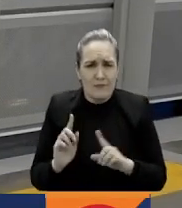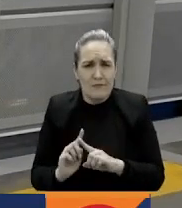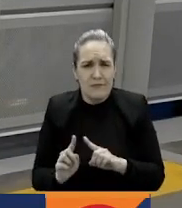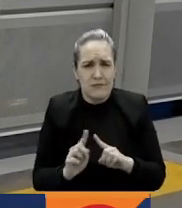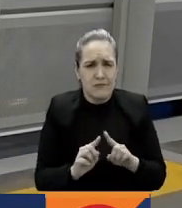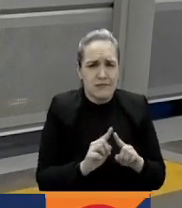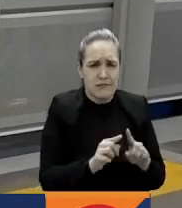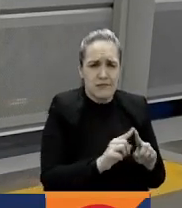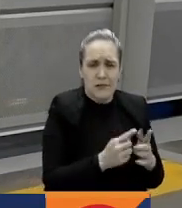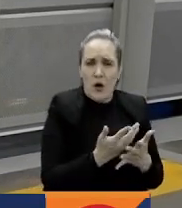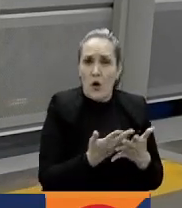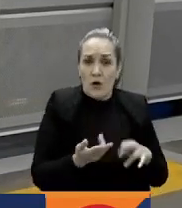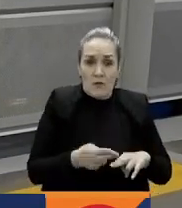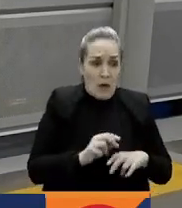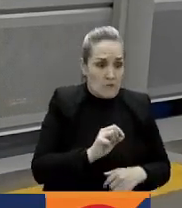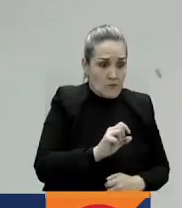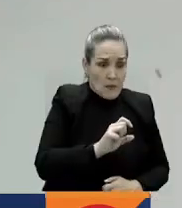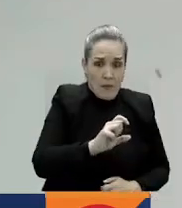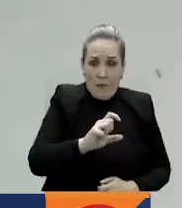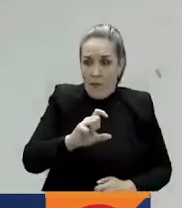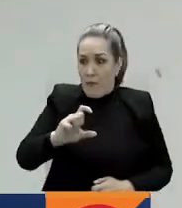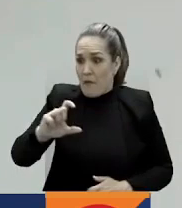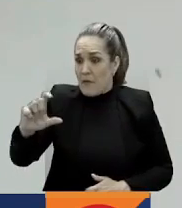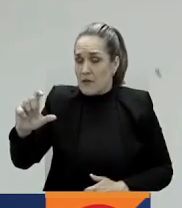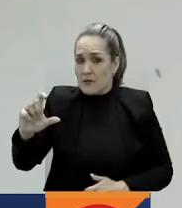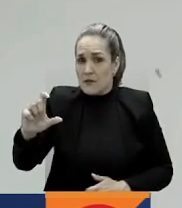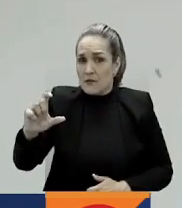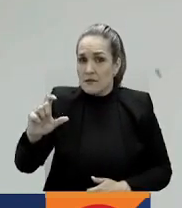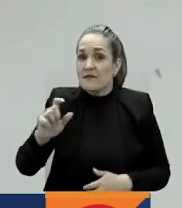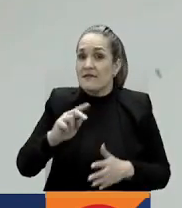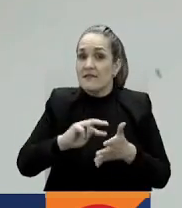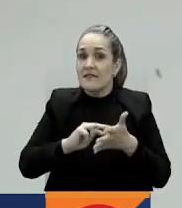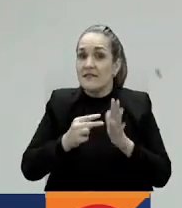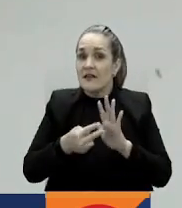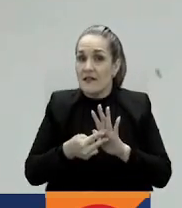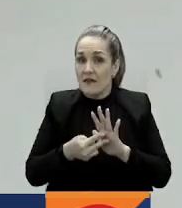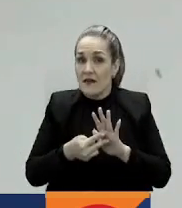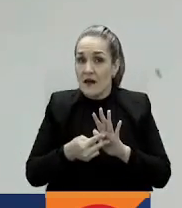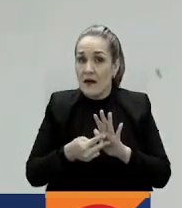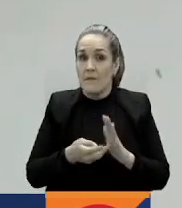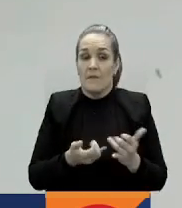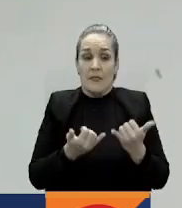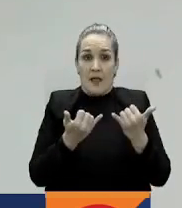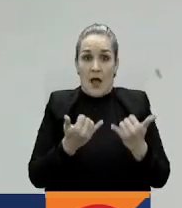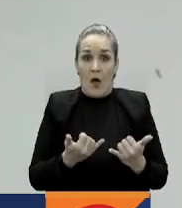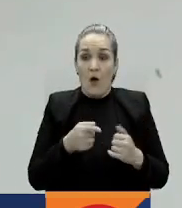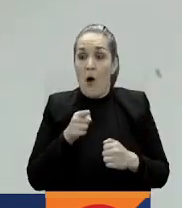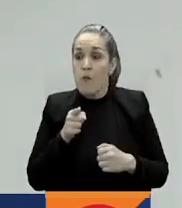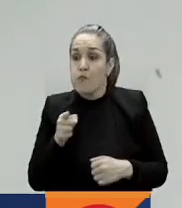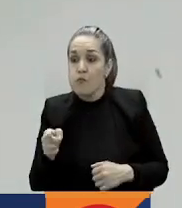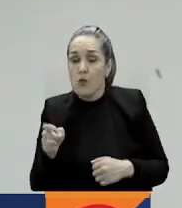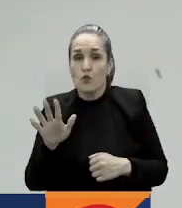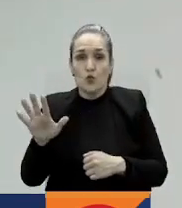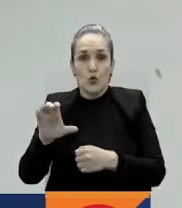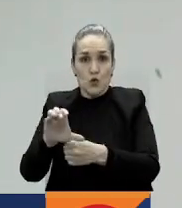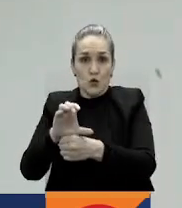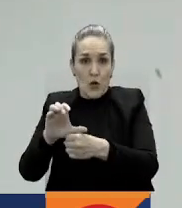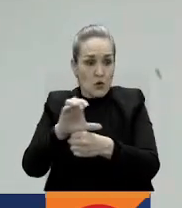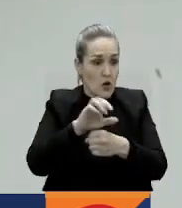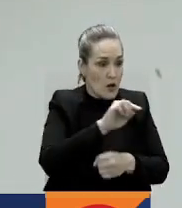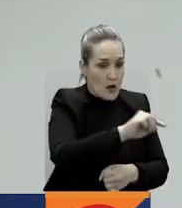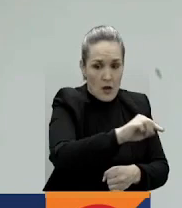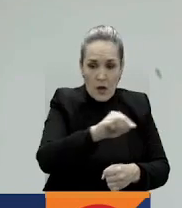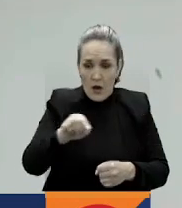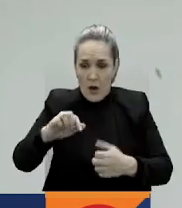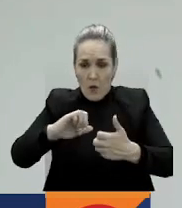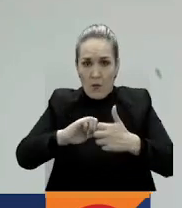costos de capital, subieron. Y esto hace que el subsidio de las ciudades tenga que ser mayor para